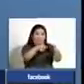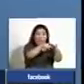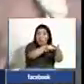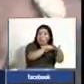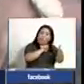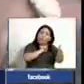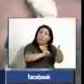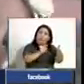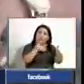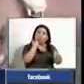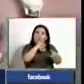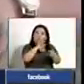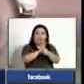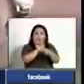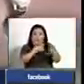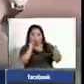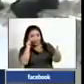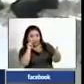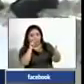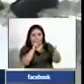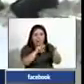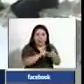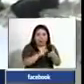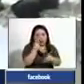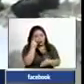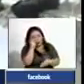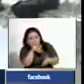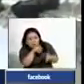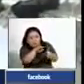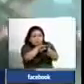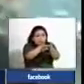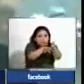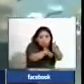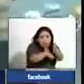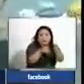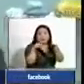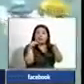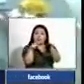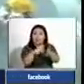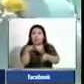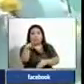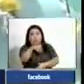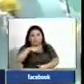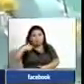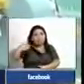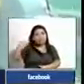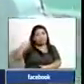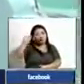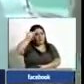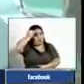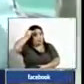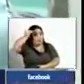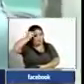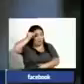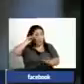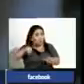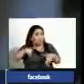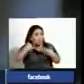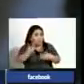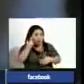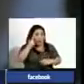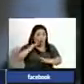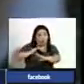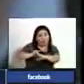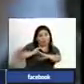puede. No poder verlo ni participar del sepelio son factores que ahora deben tomarse en cuenta para reducir